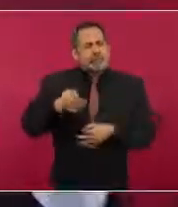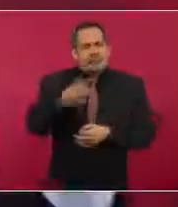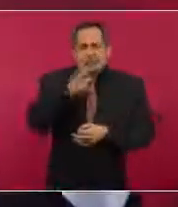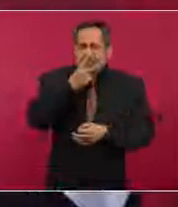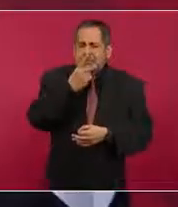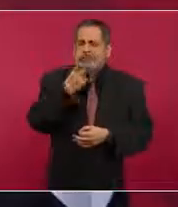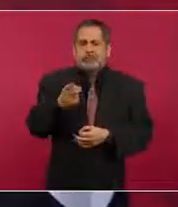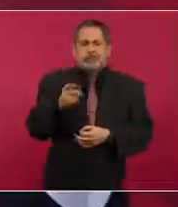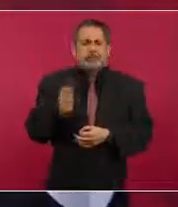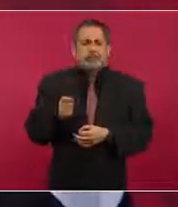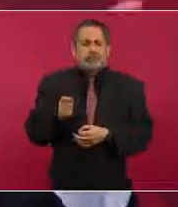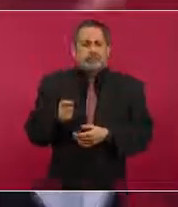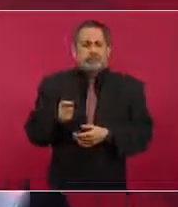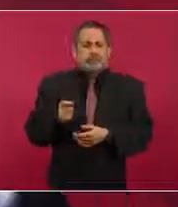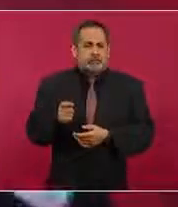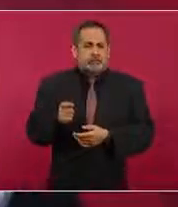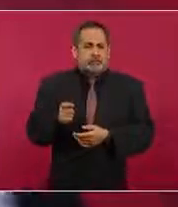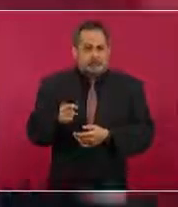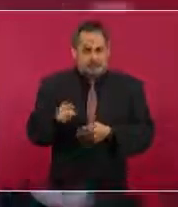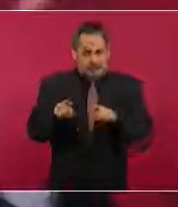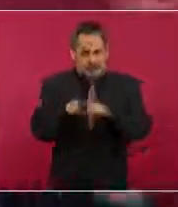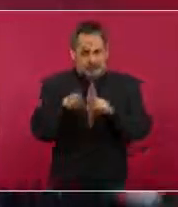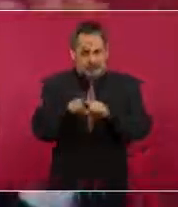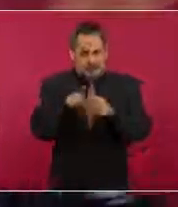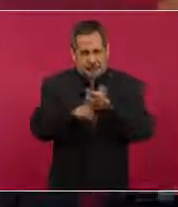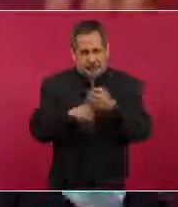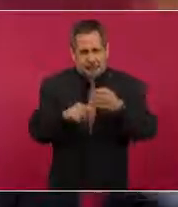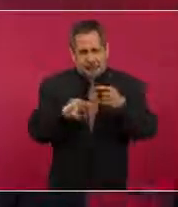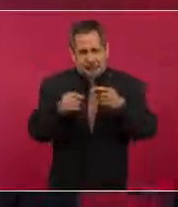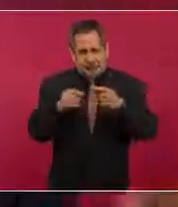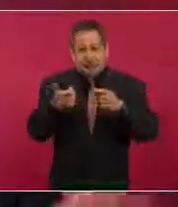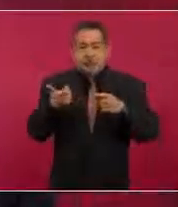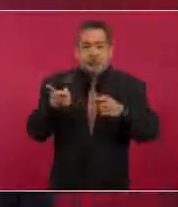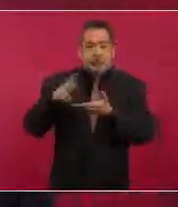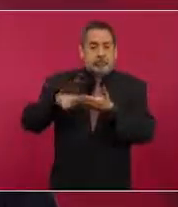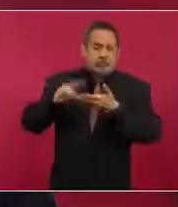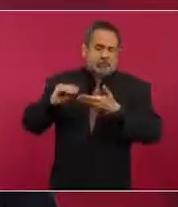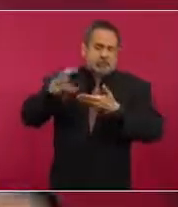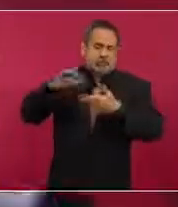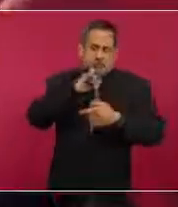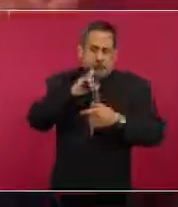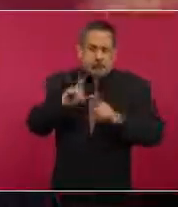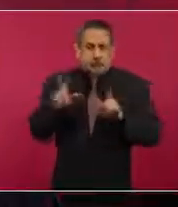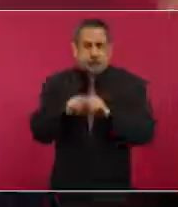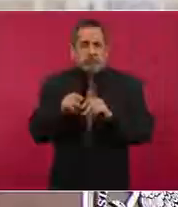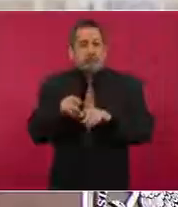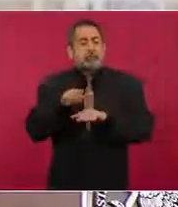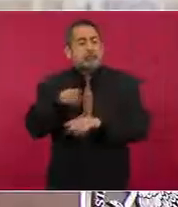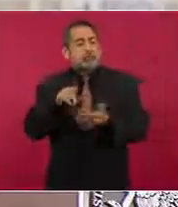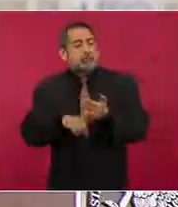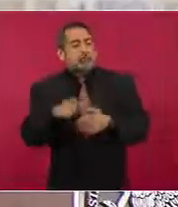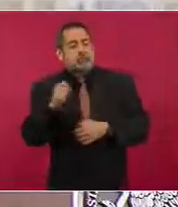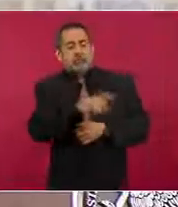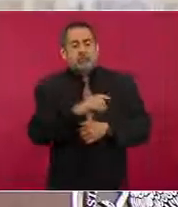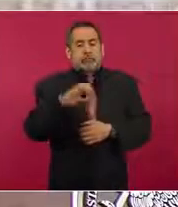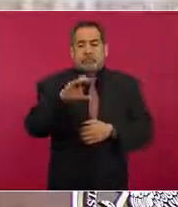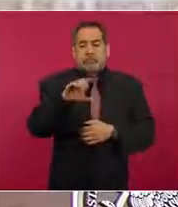dice lo mismo, con una cantidad que no voy a mencionar, sobre Claudio X